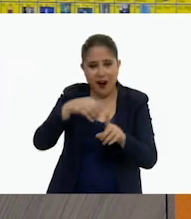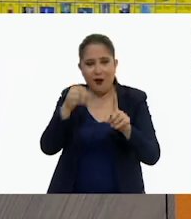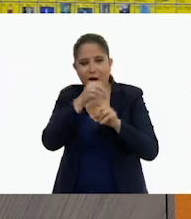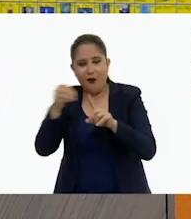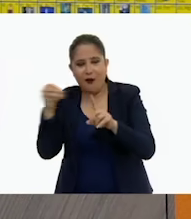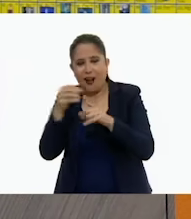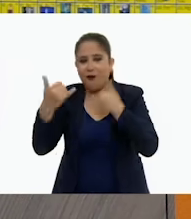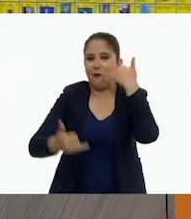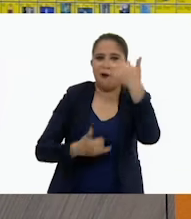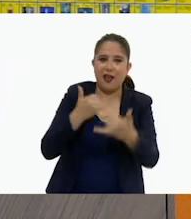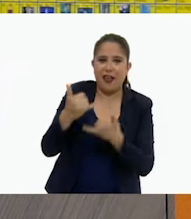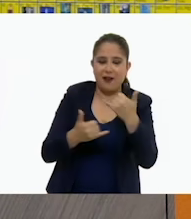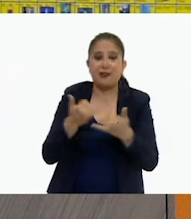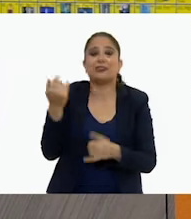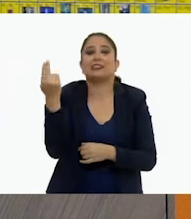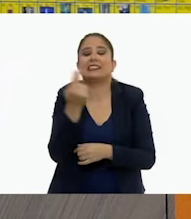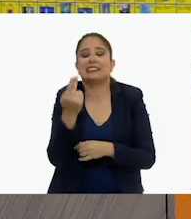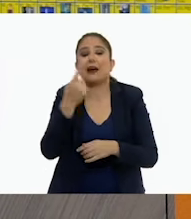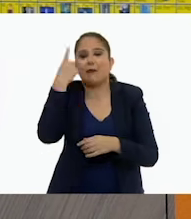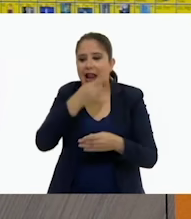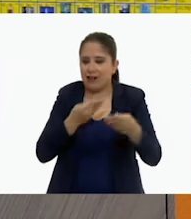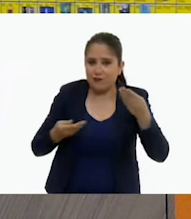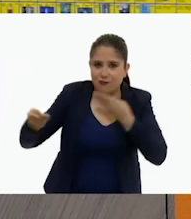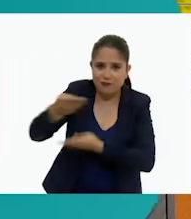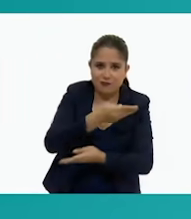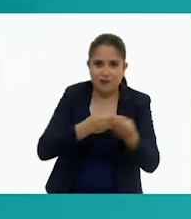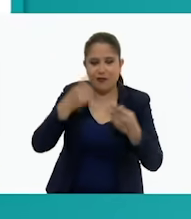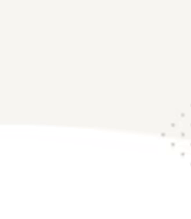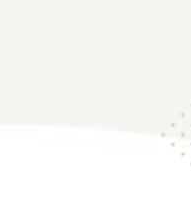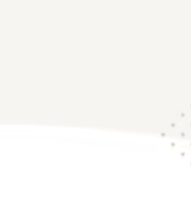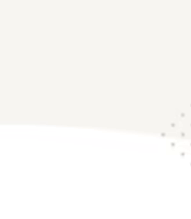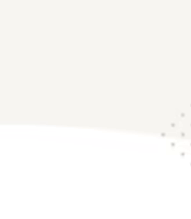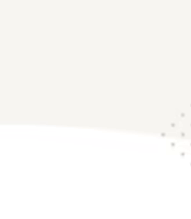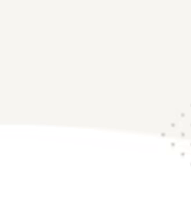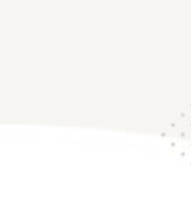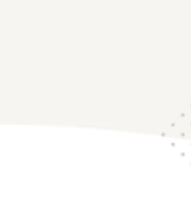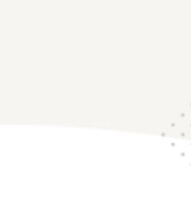alguno de los juegos en los que requieres cooperar y sumar esfuerzos.